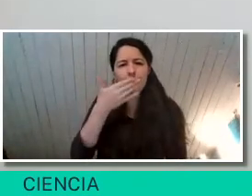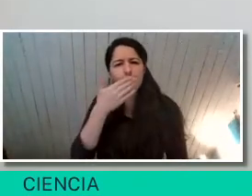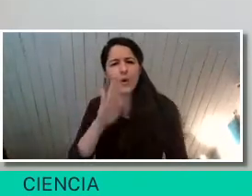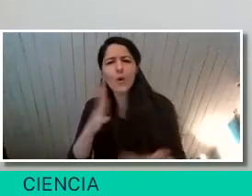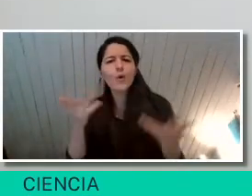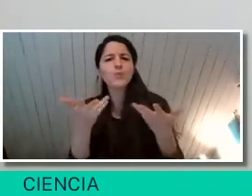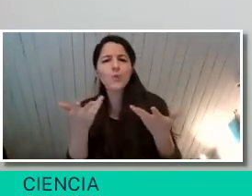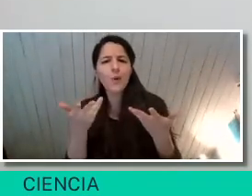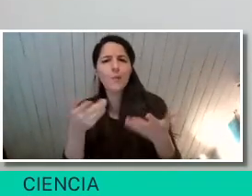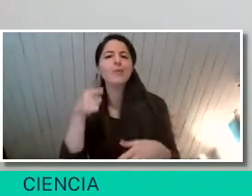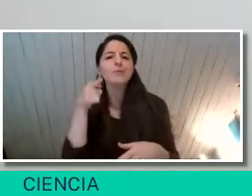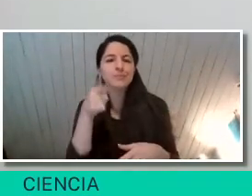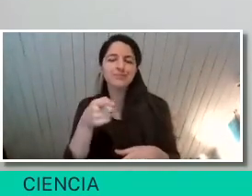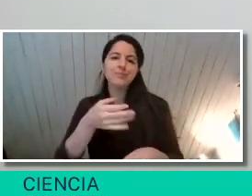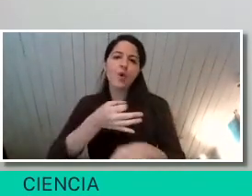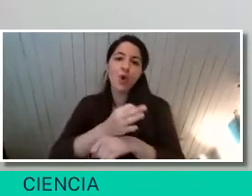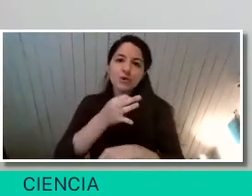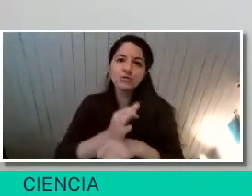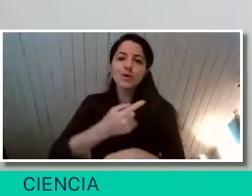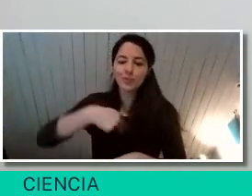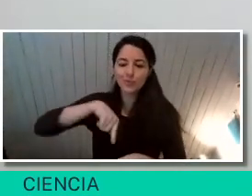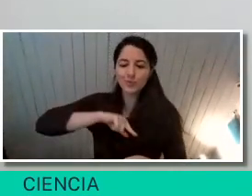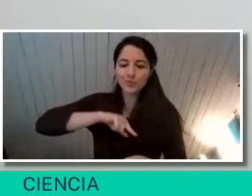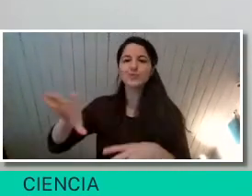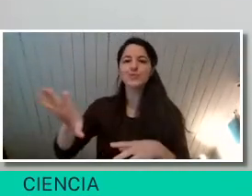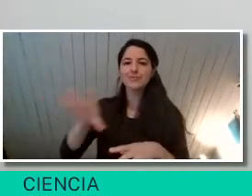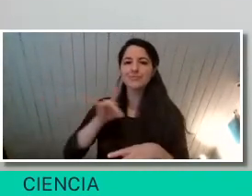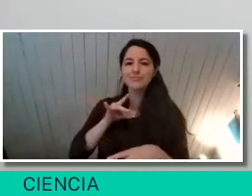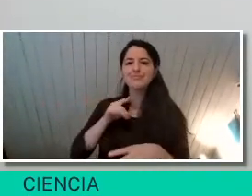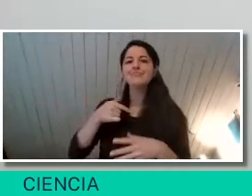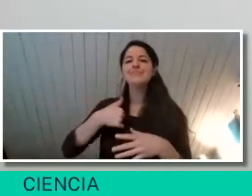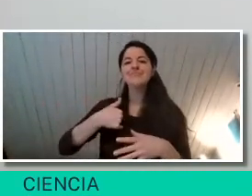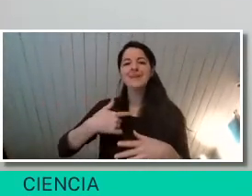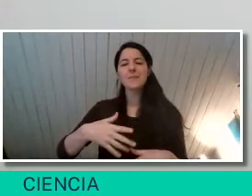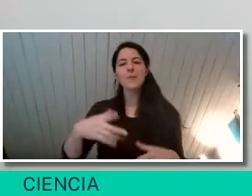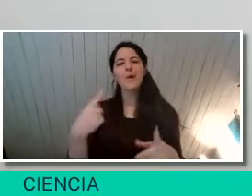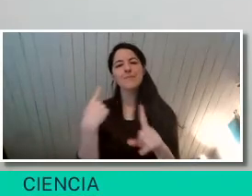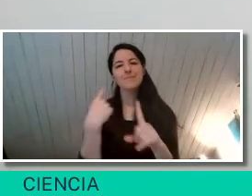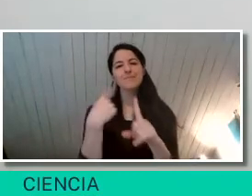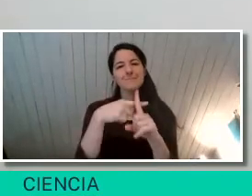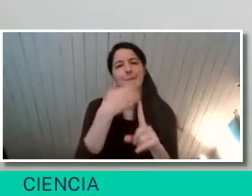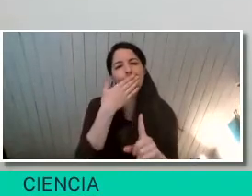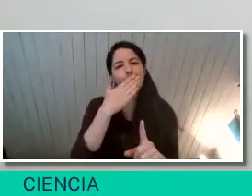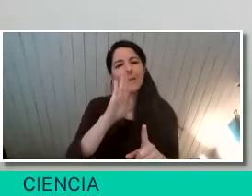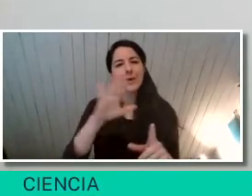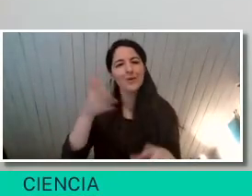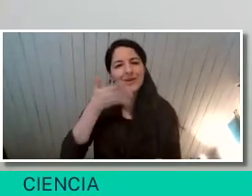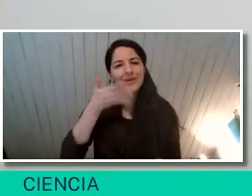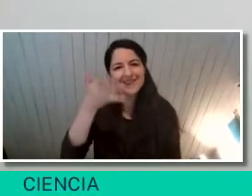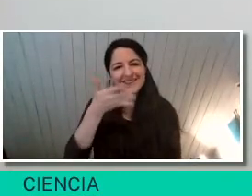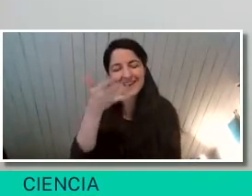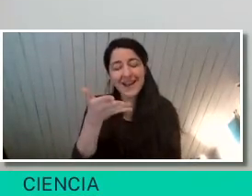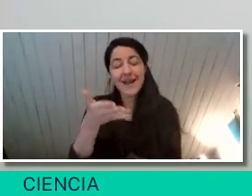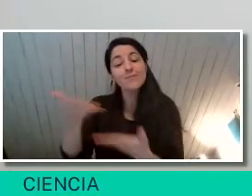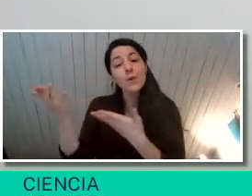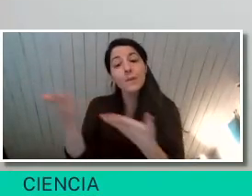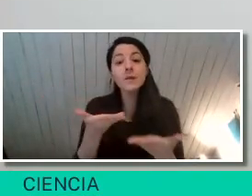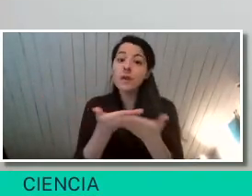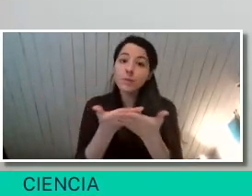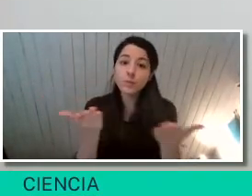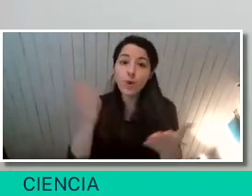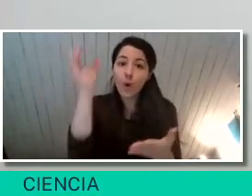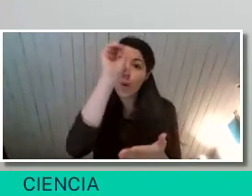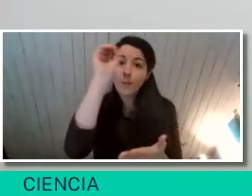para retroalimentar nuestro proceso de charlas, así que los invitamos a que puedan ayudarnos con